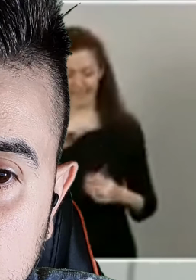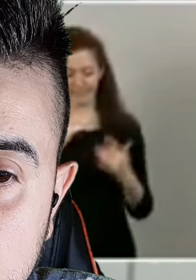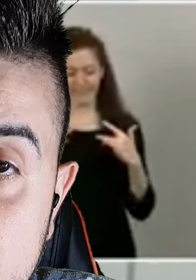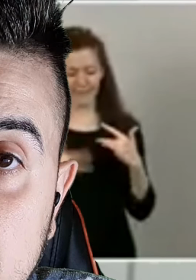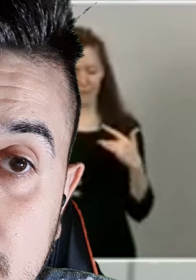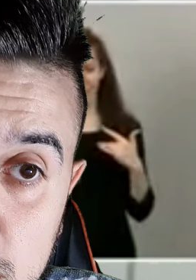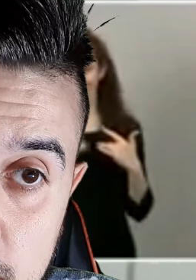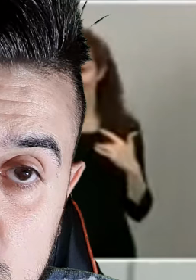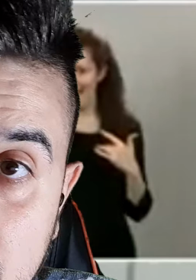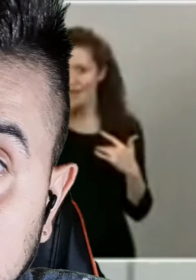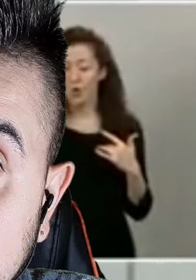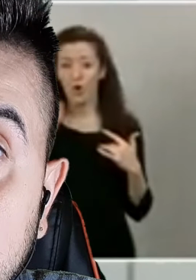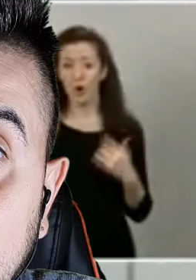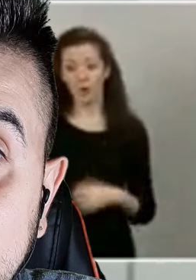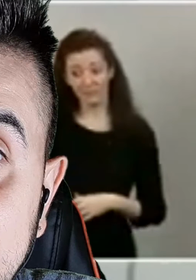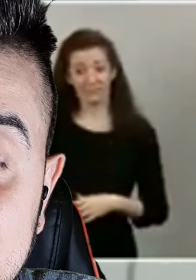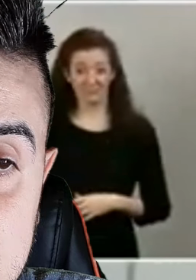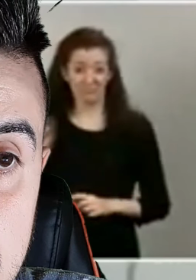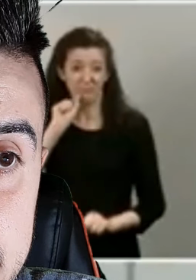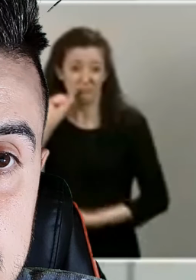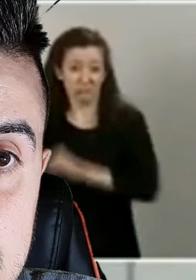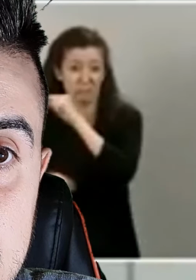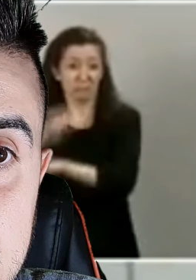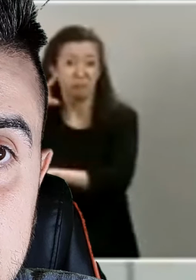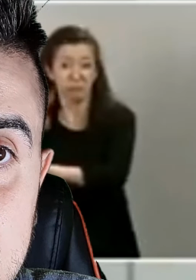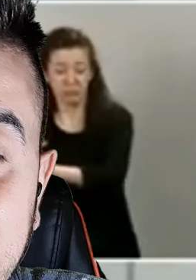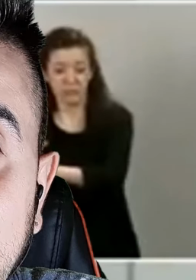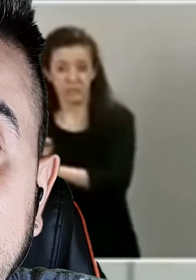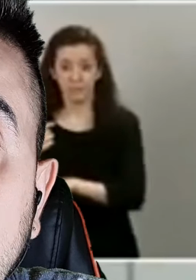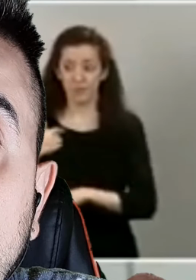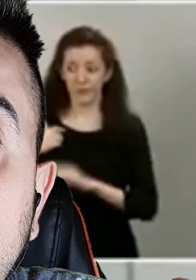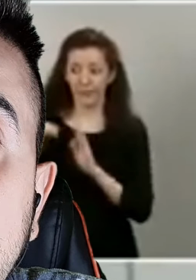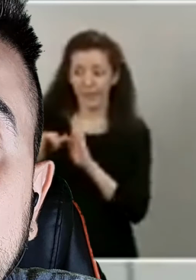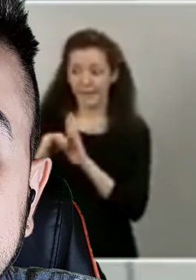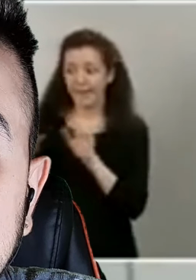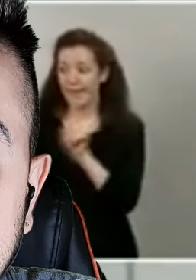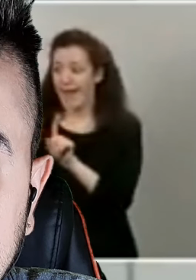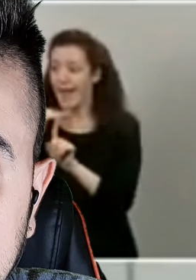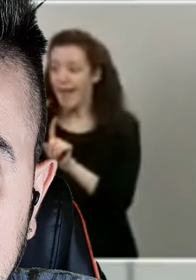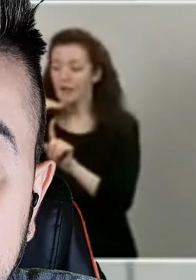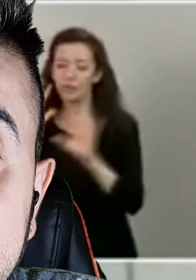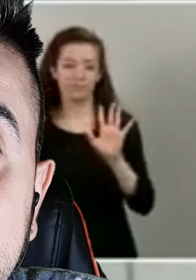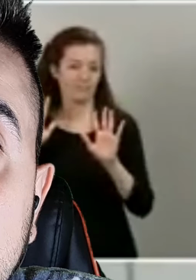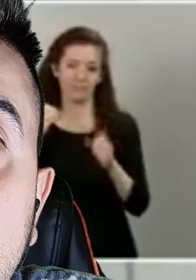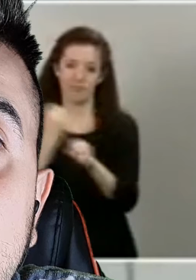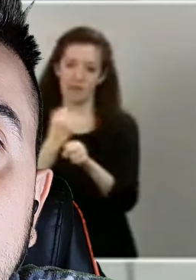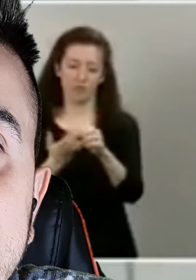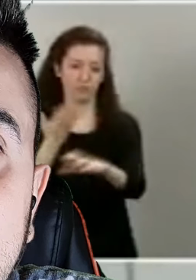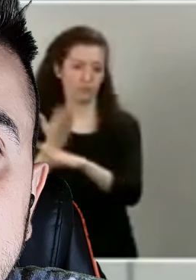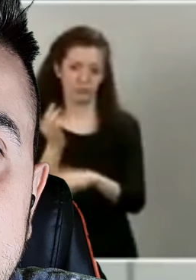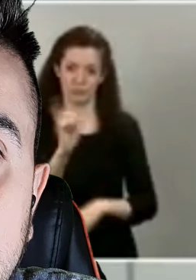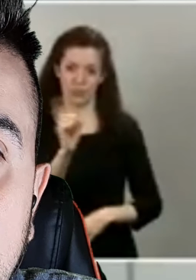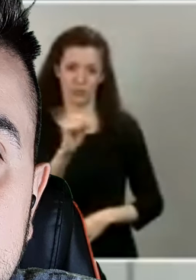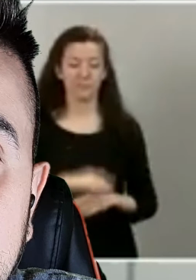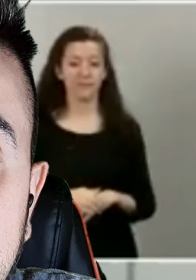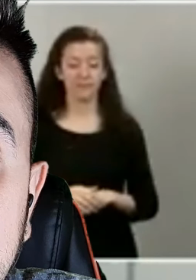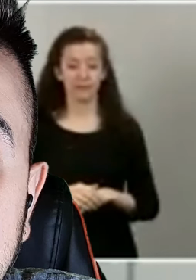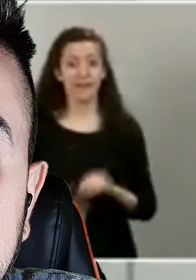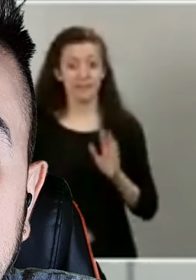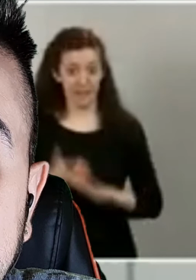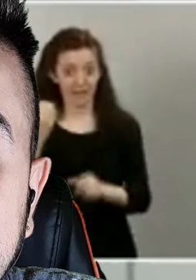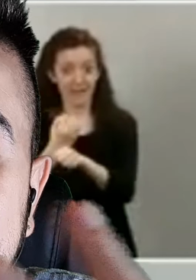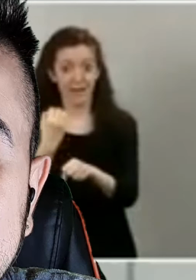pero la otra persona que solamente paga alquiler si se lo dan qué lógica tiene eso qué lógica me están diciendo a mí